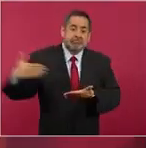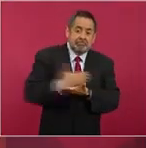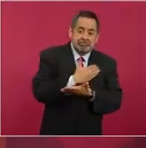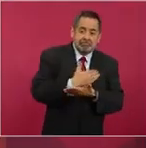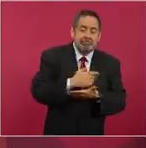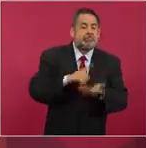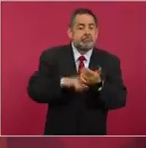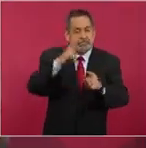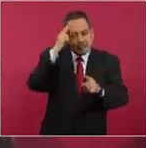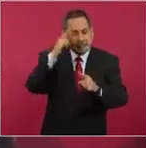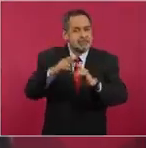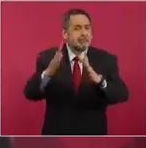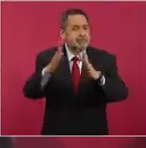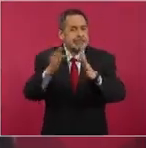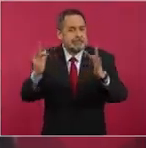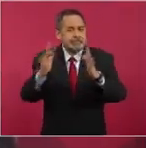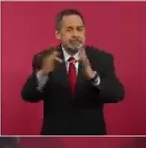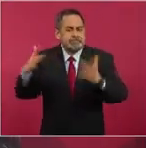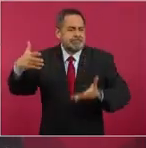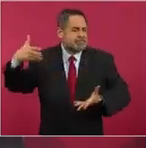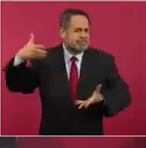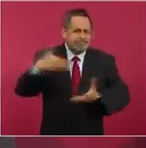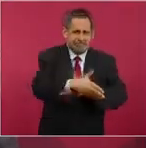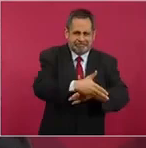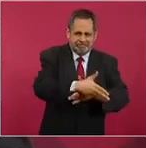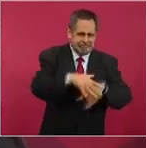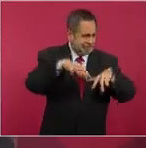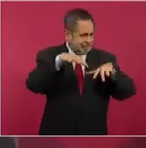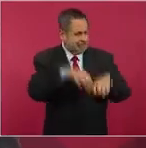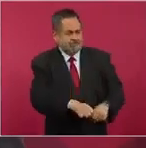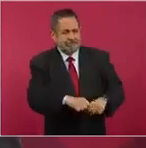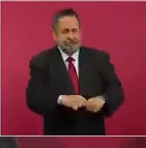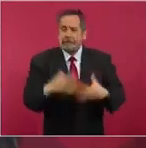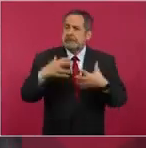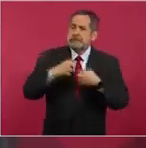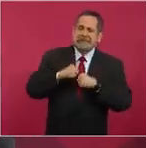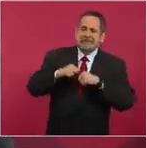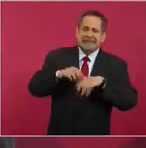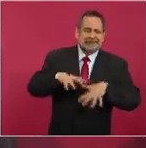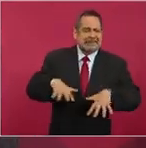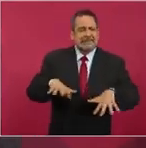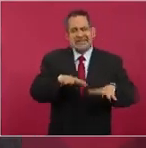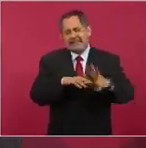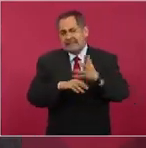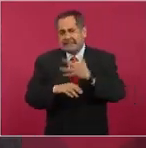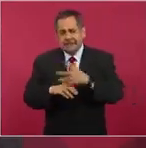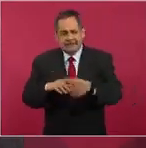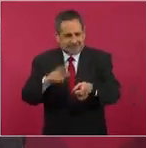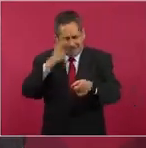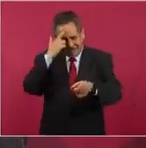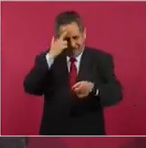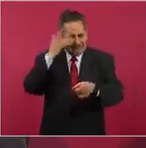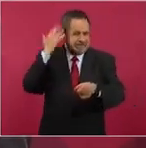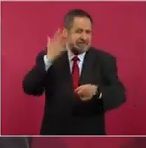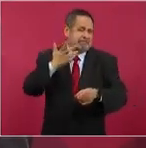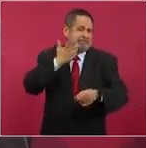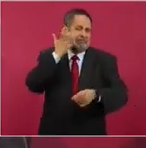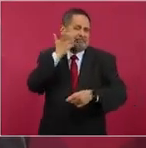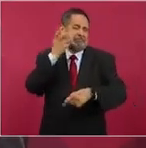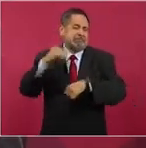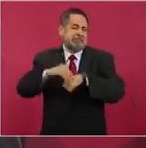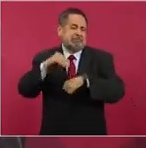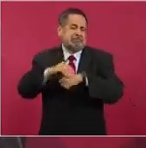Y Francia nos invade con el pretexto de que